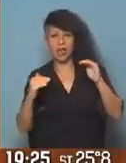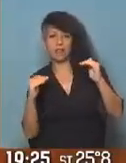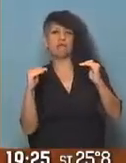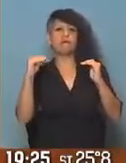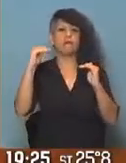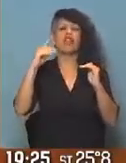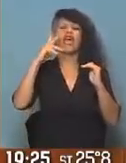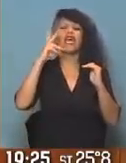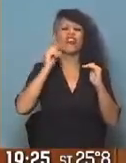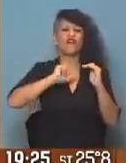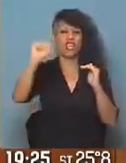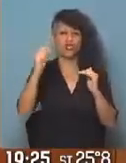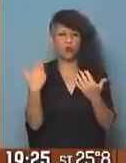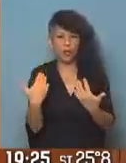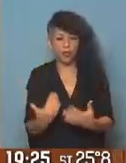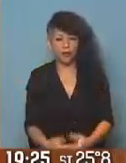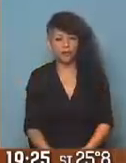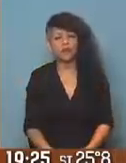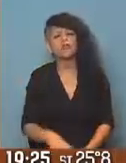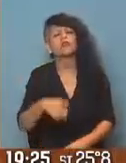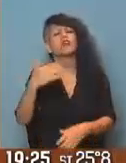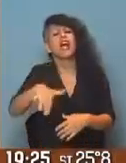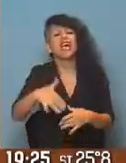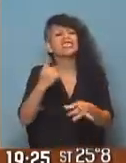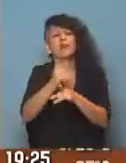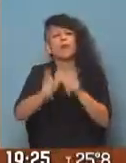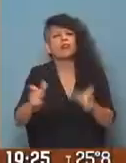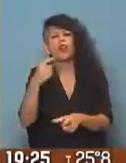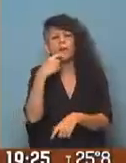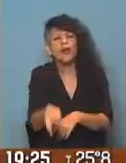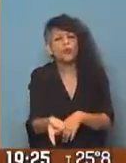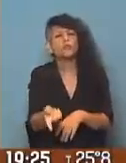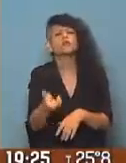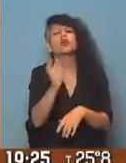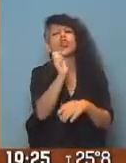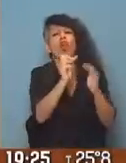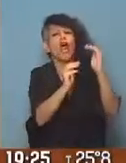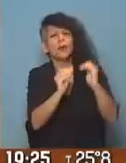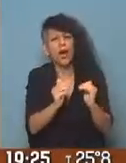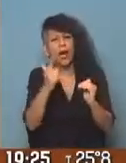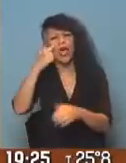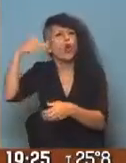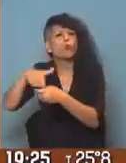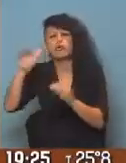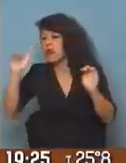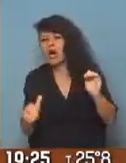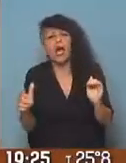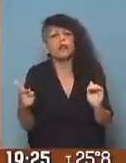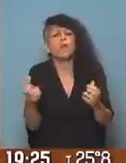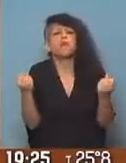la pregunta de se hace en la calle porque cuando baje al dólar no baje a ningún precio incluido por ejemplo los combustibles bueno eso tiene que ver con